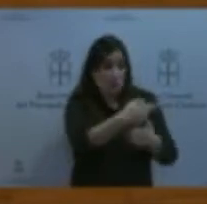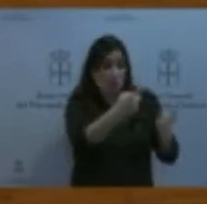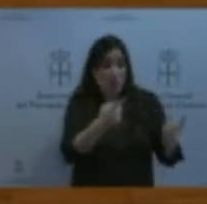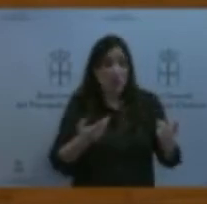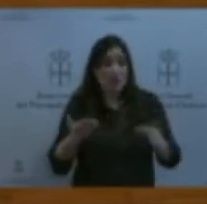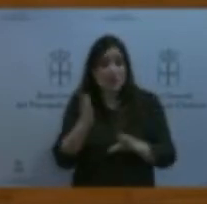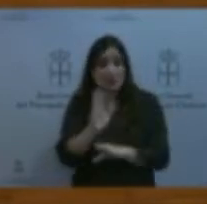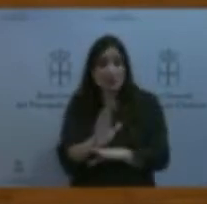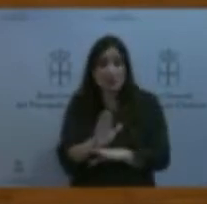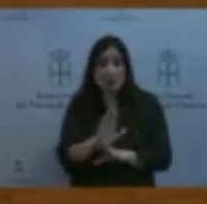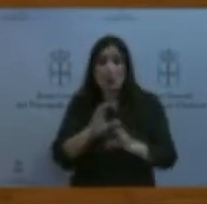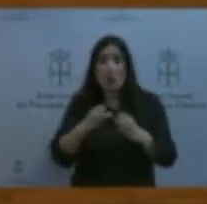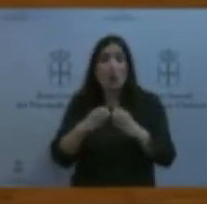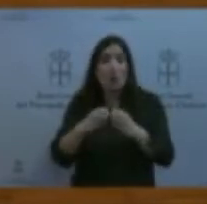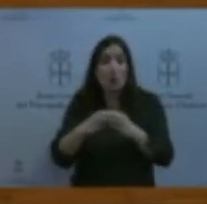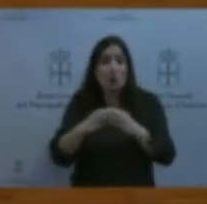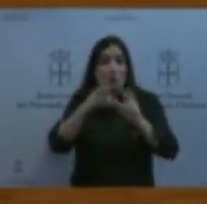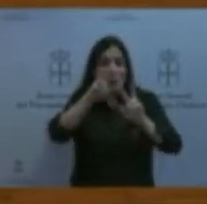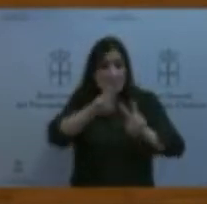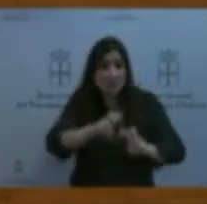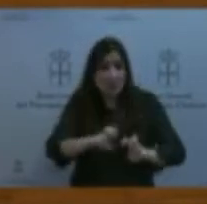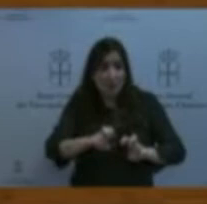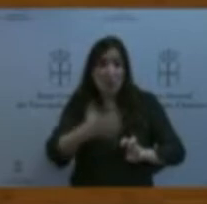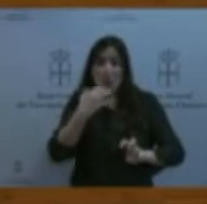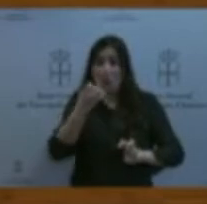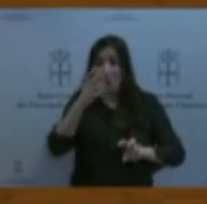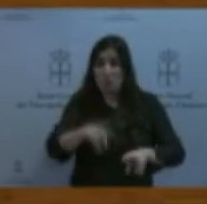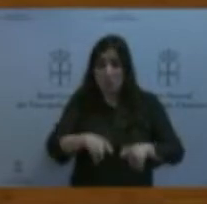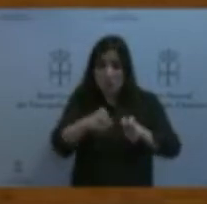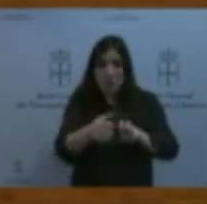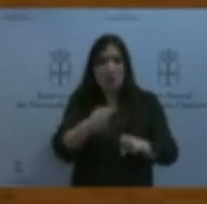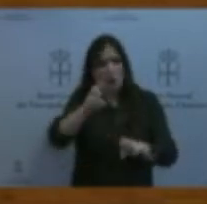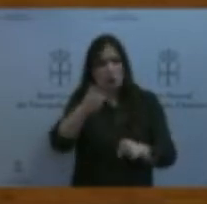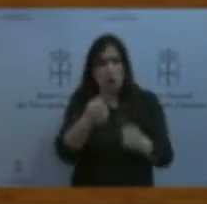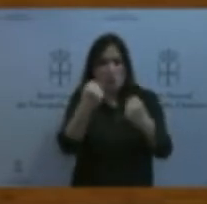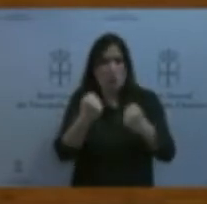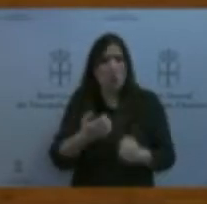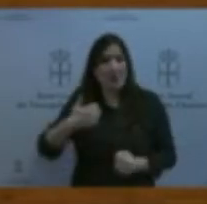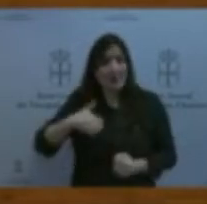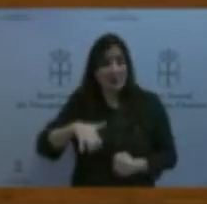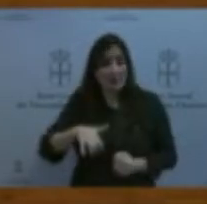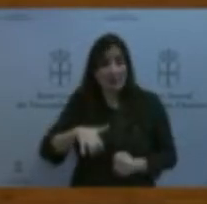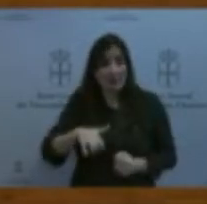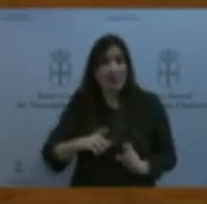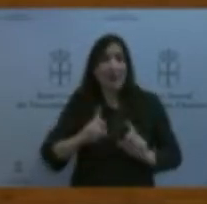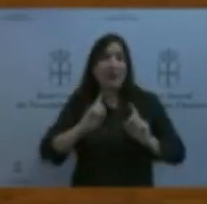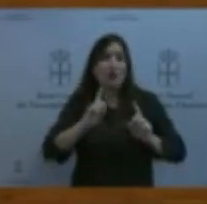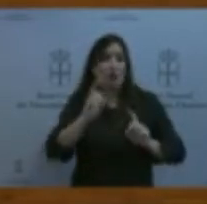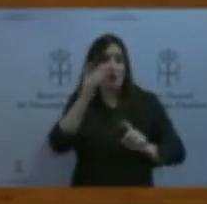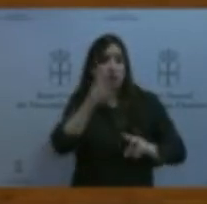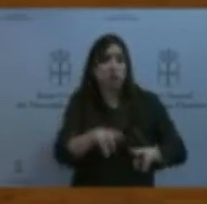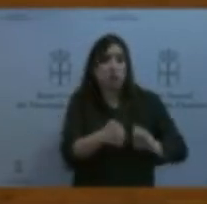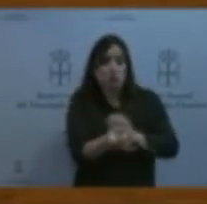investigación, hablamos de los emergentes y de los ya consolidados, en el caso de los emergentes, ustedes ponen en algunos casos requisitos